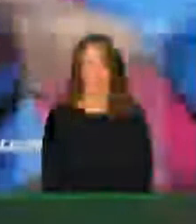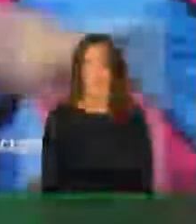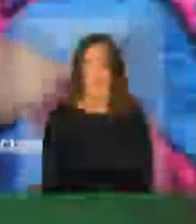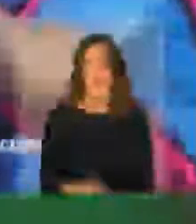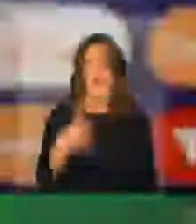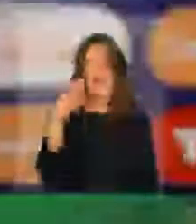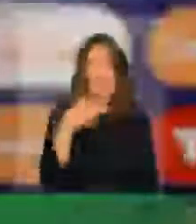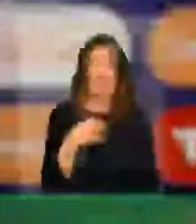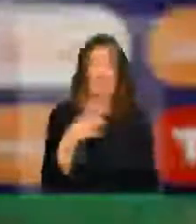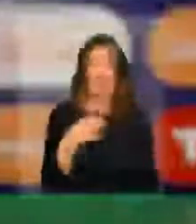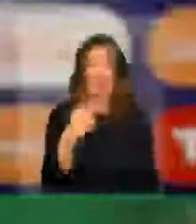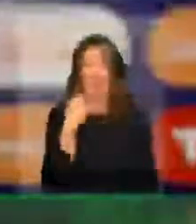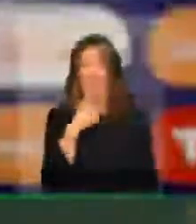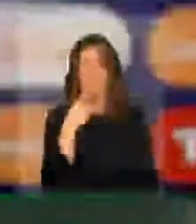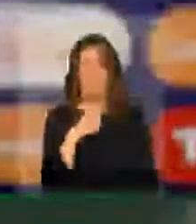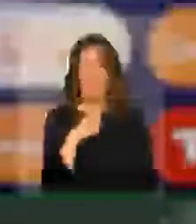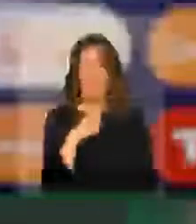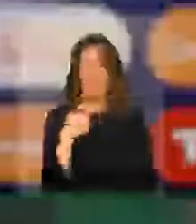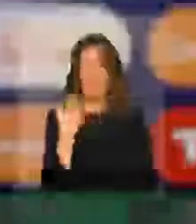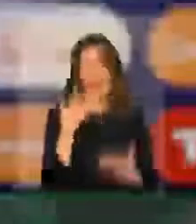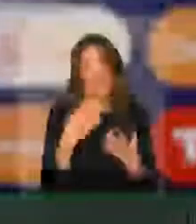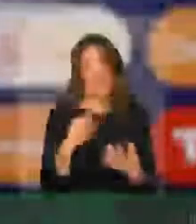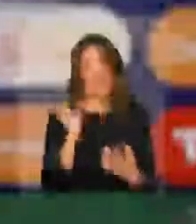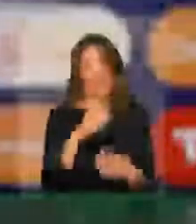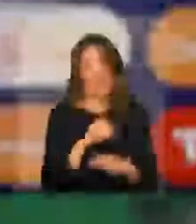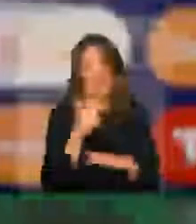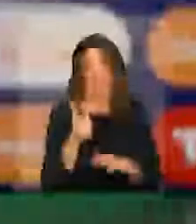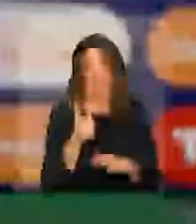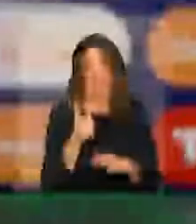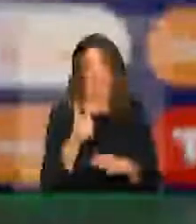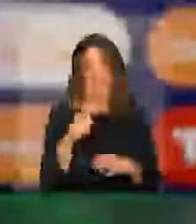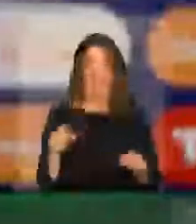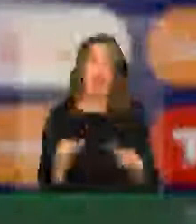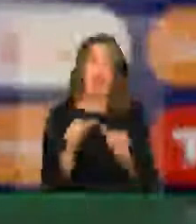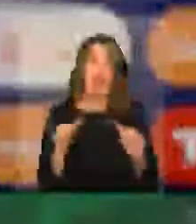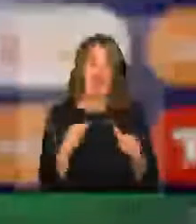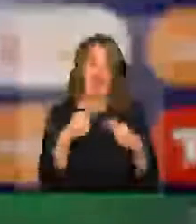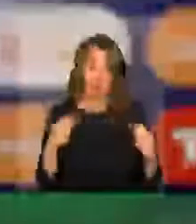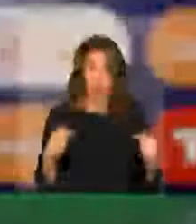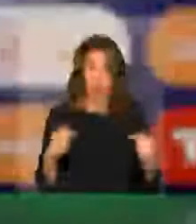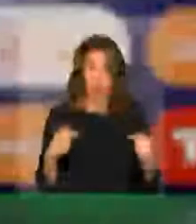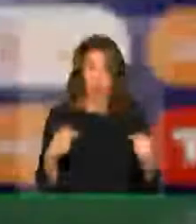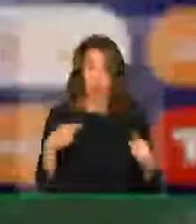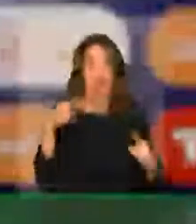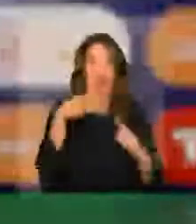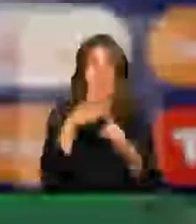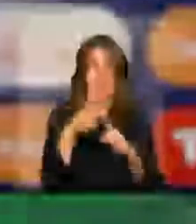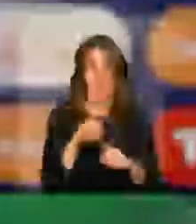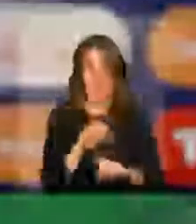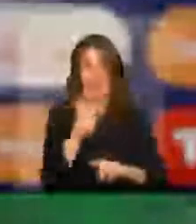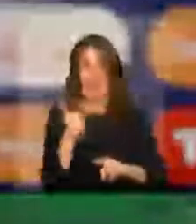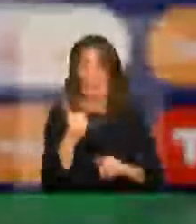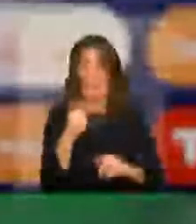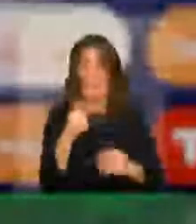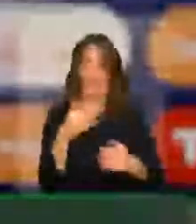Creo que lo que falta, obviamente, que es lo que queremos todos, que es ganar. Creo que venimos haciendo las cosas para que se dé eso,